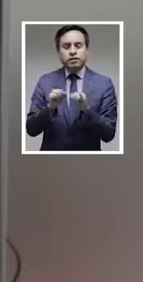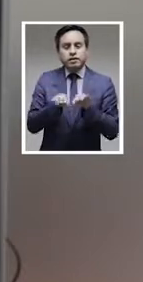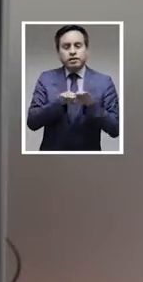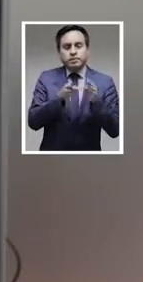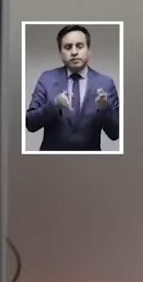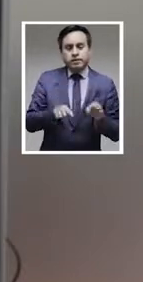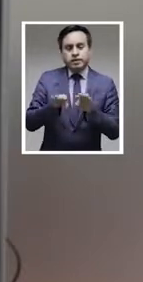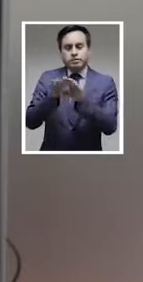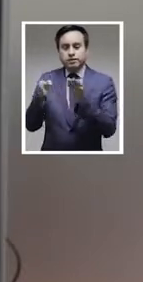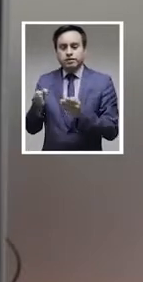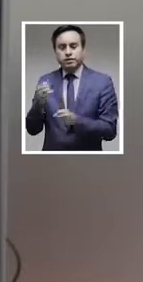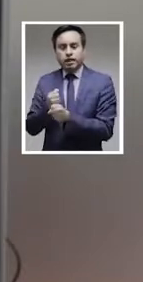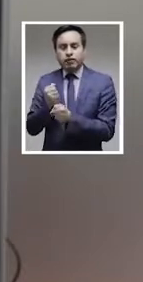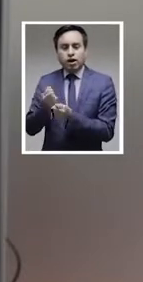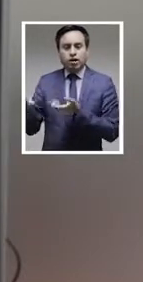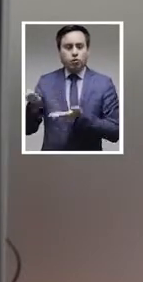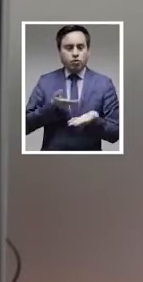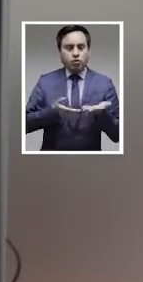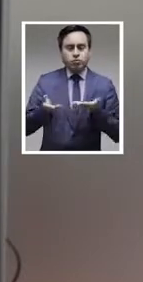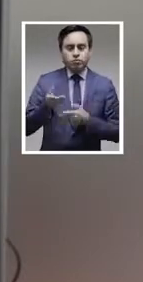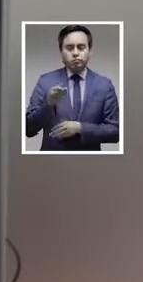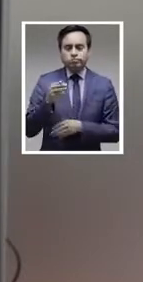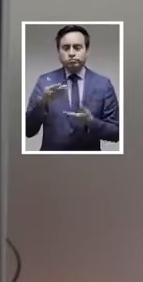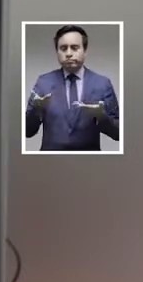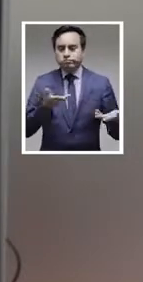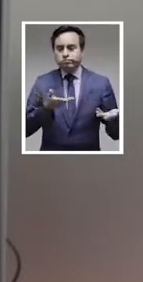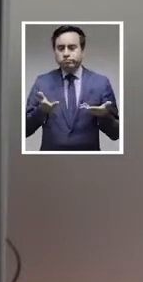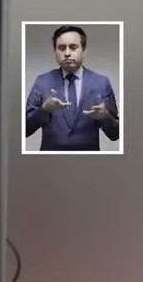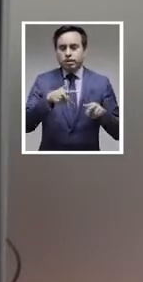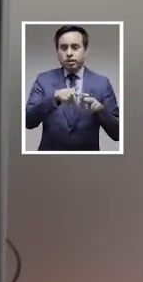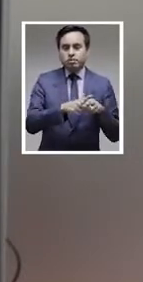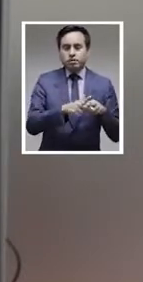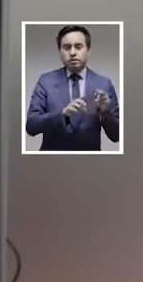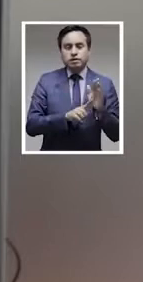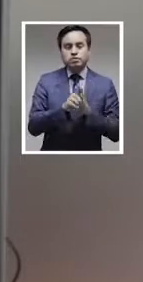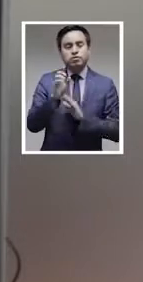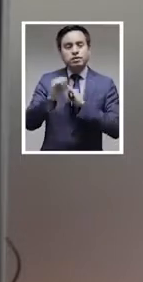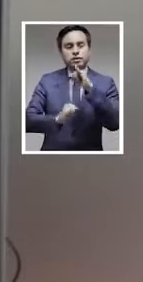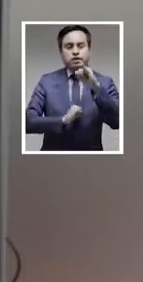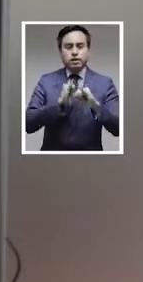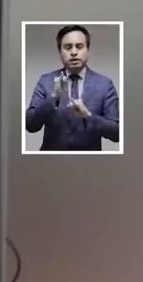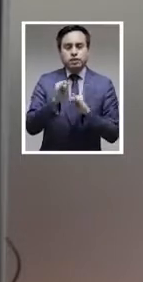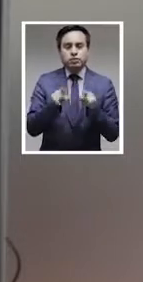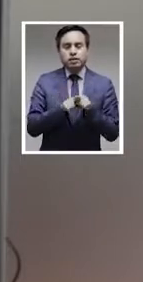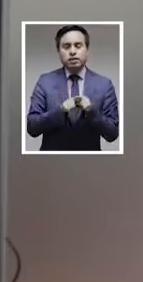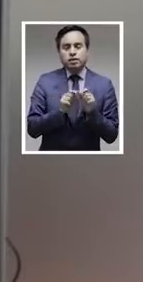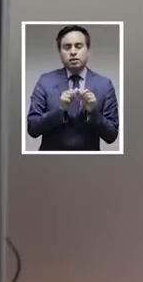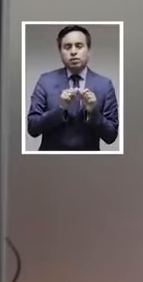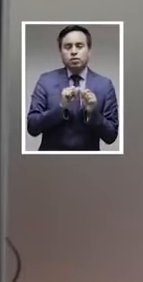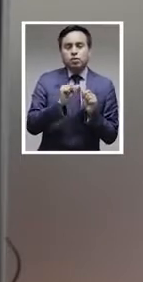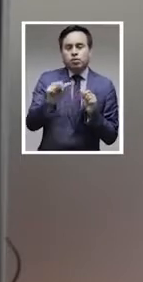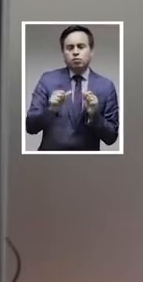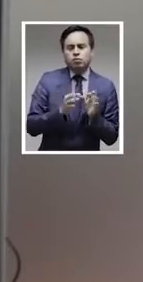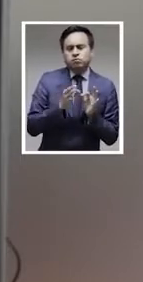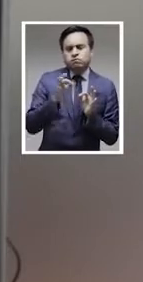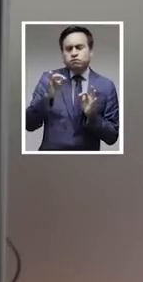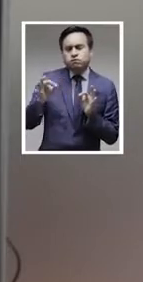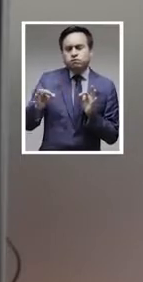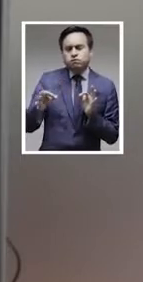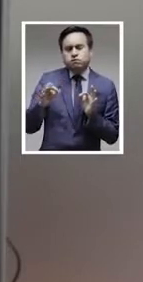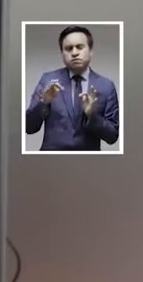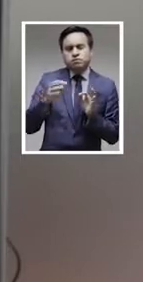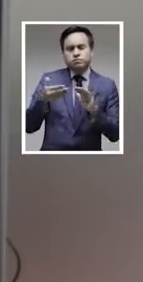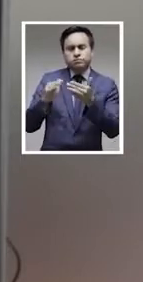mesas de trabajo para llegar con herramientas de desarrollo digital a las comunidades más aisladas y